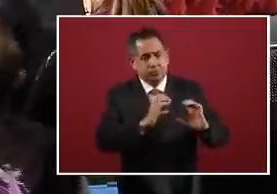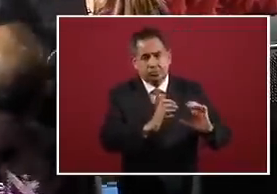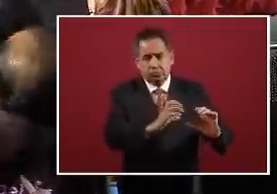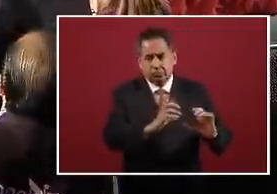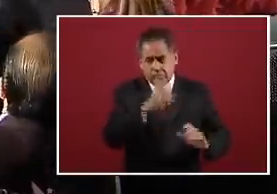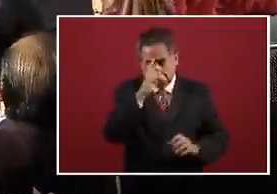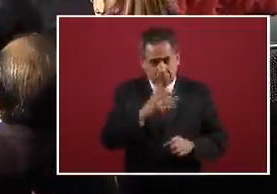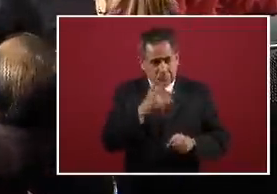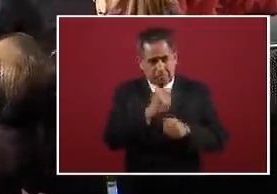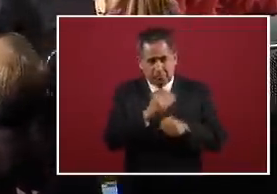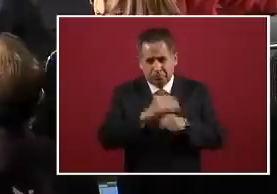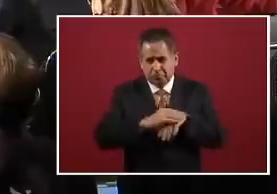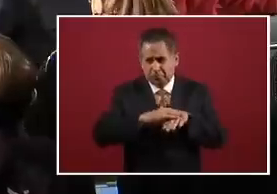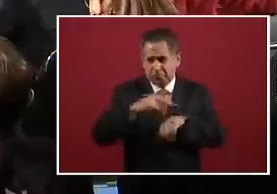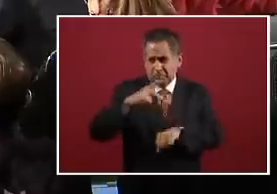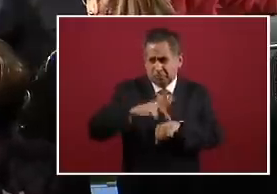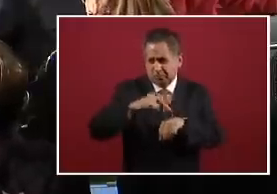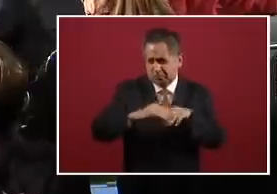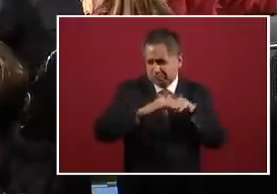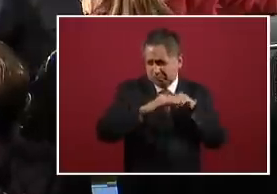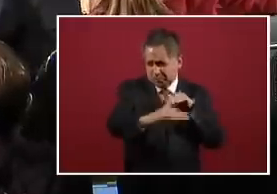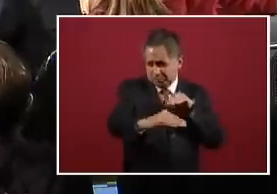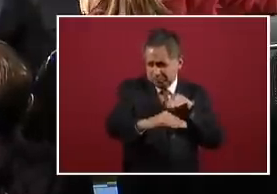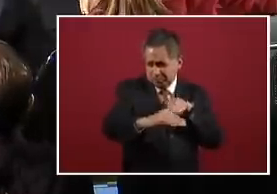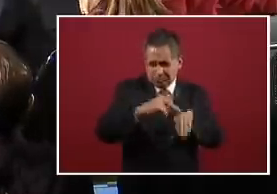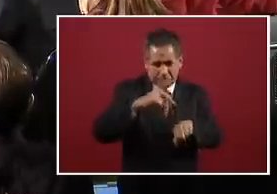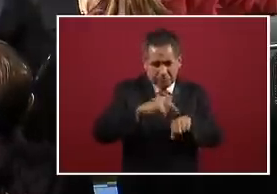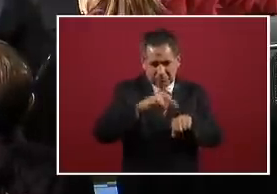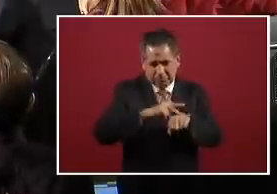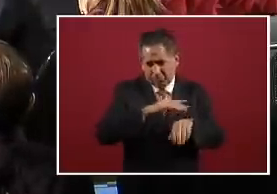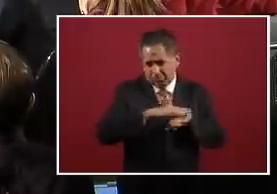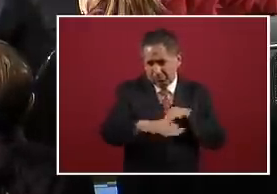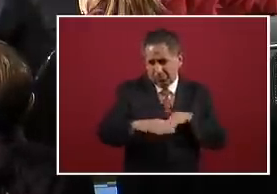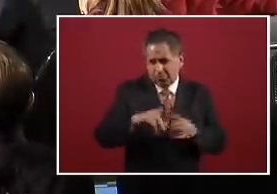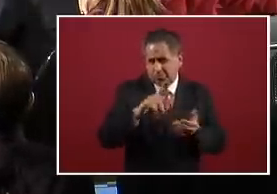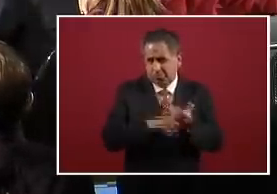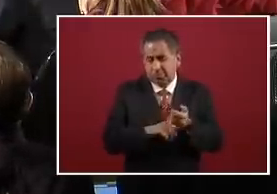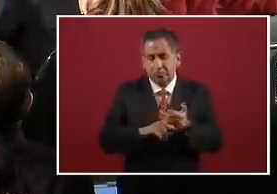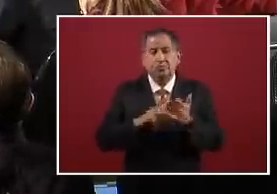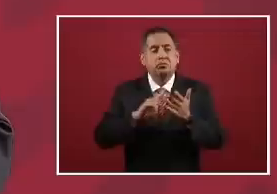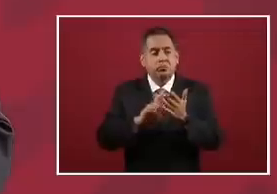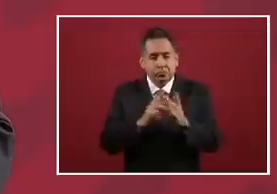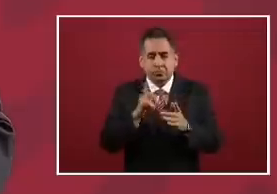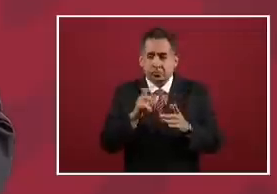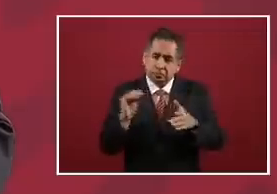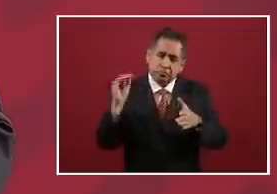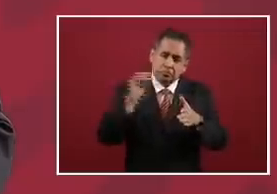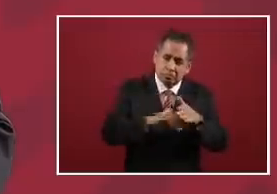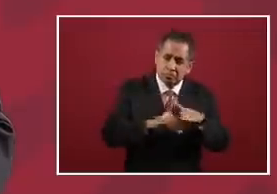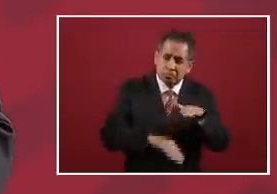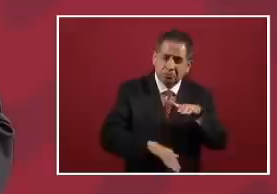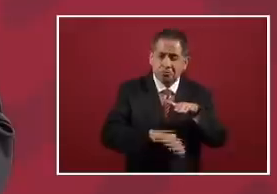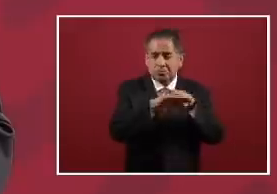para mantener la losa que hicieron, se tiene que inundar.